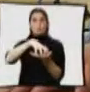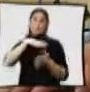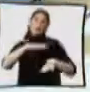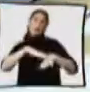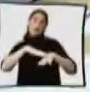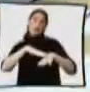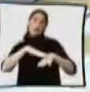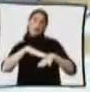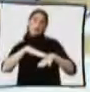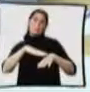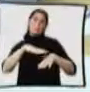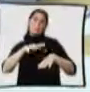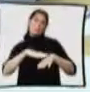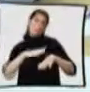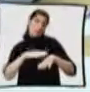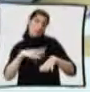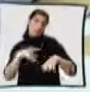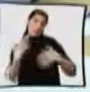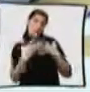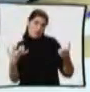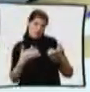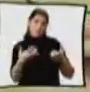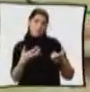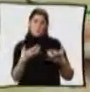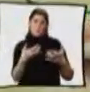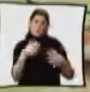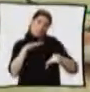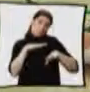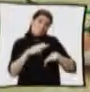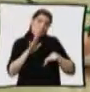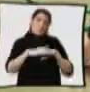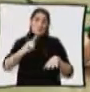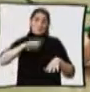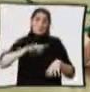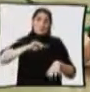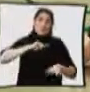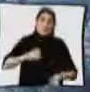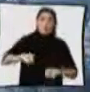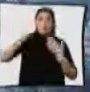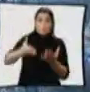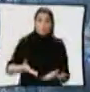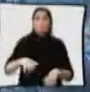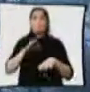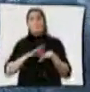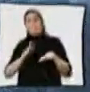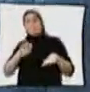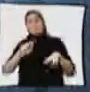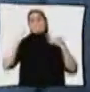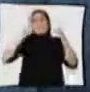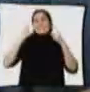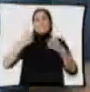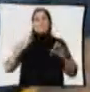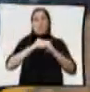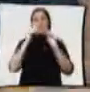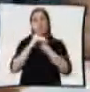para, como bien se suele decir, que para que nosotros hablemos, expresemos nuestros sentimientos, intentamos que